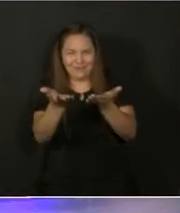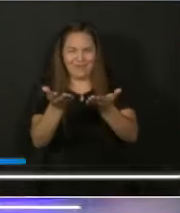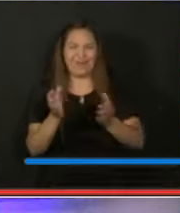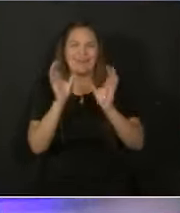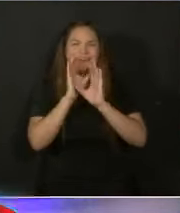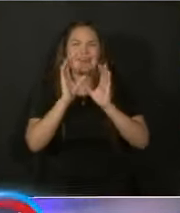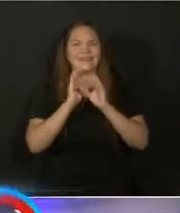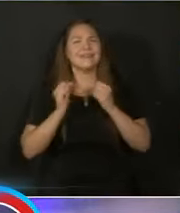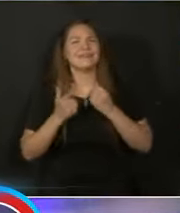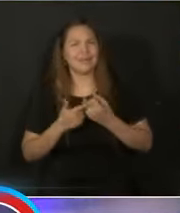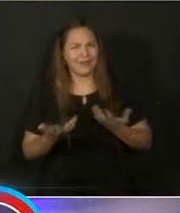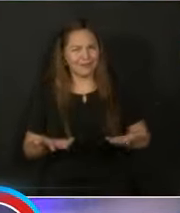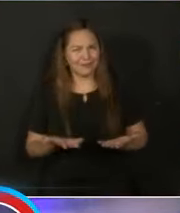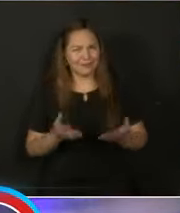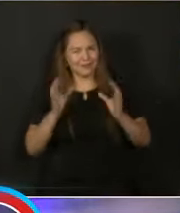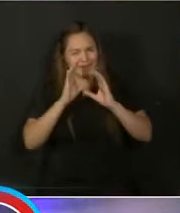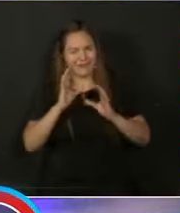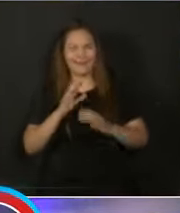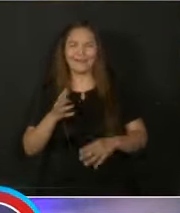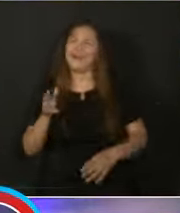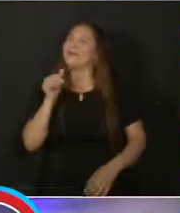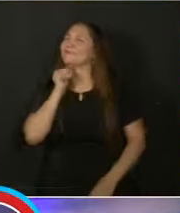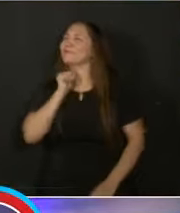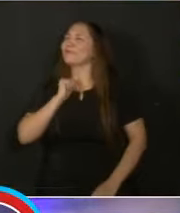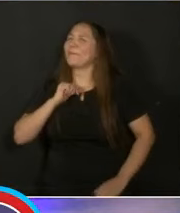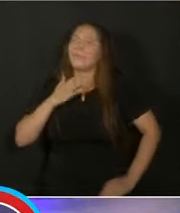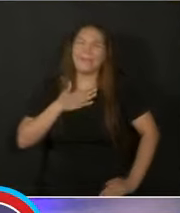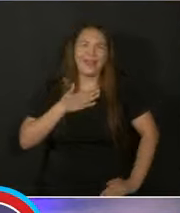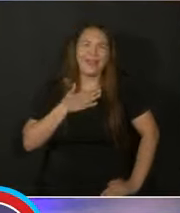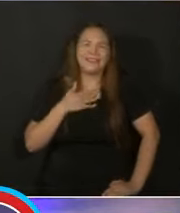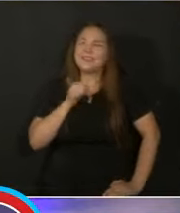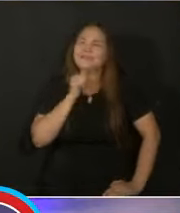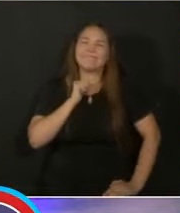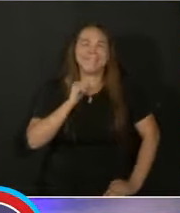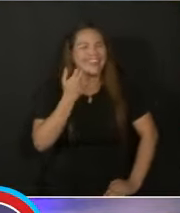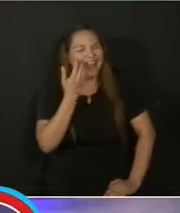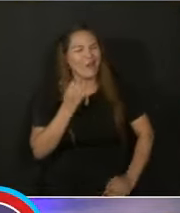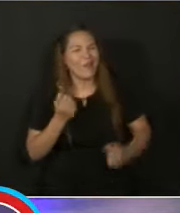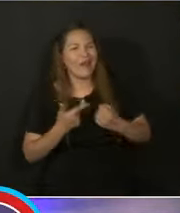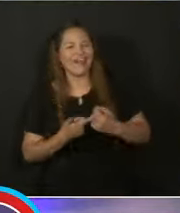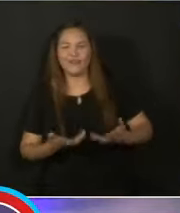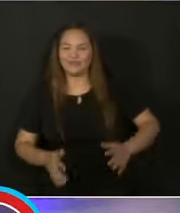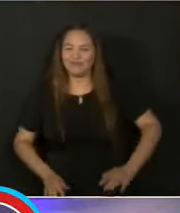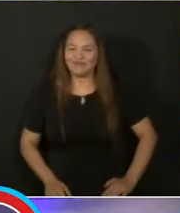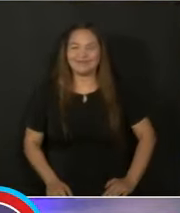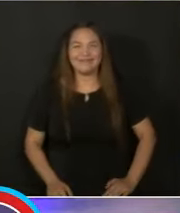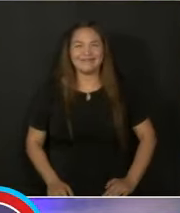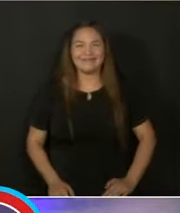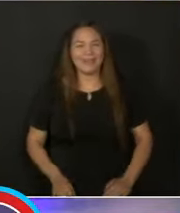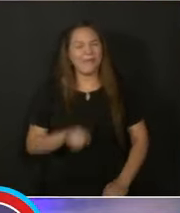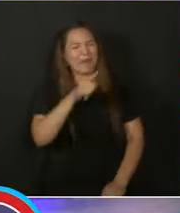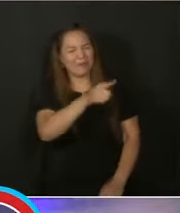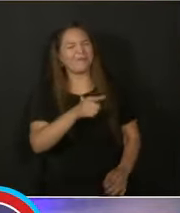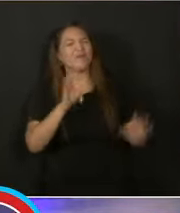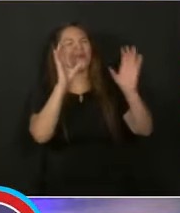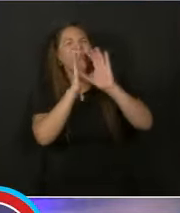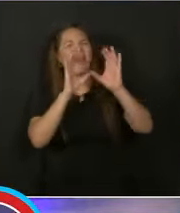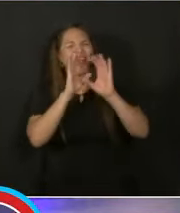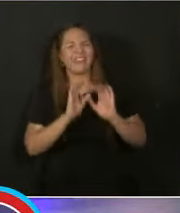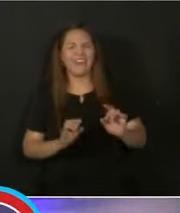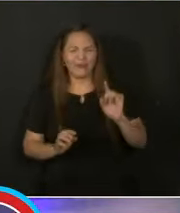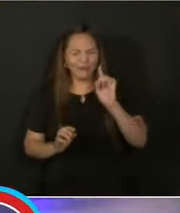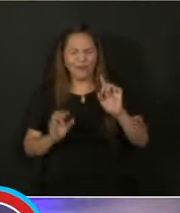que que es lo que ya nos está dándose es que ese tanto que adrián es una una que siempre ingeniero cual siempre es